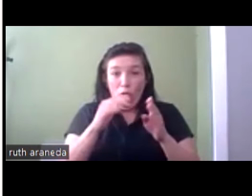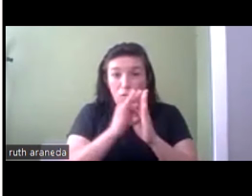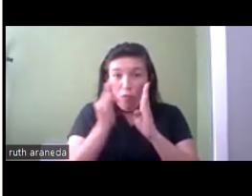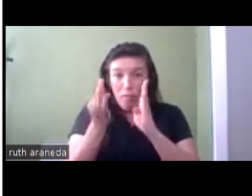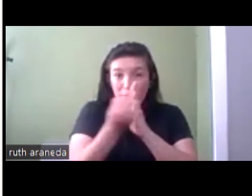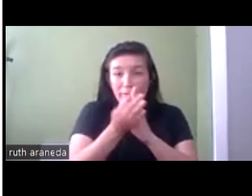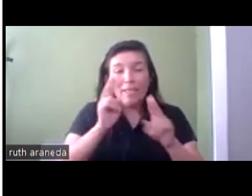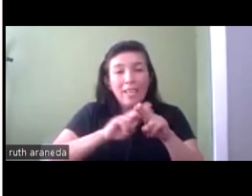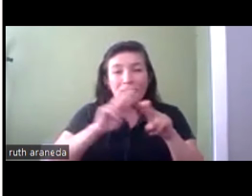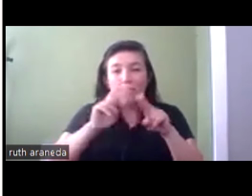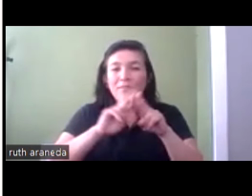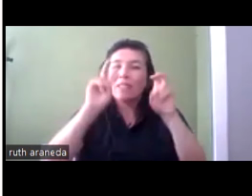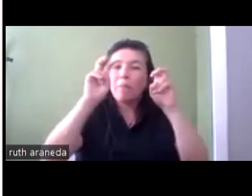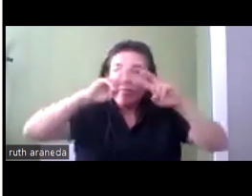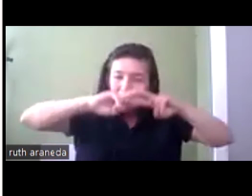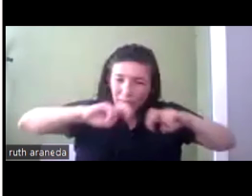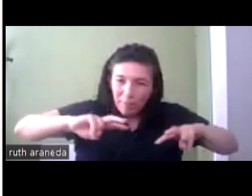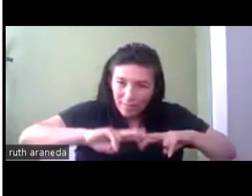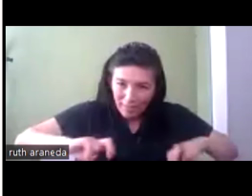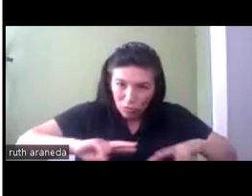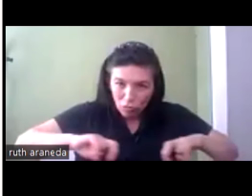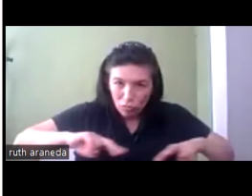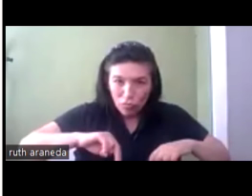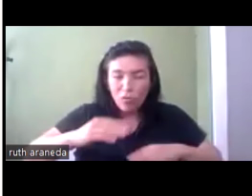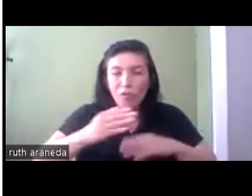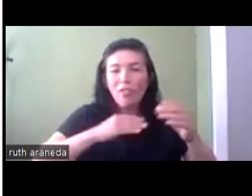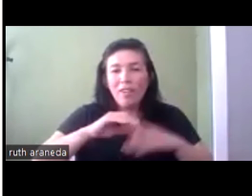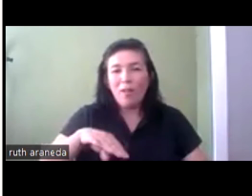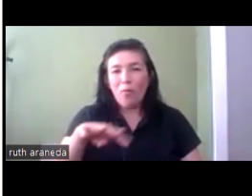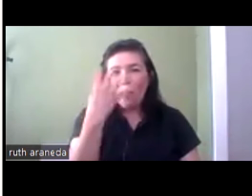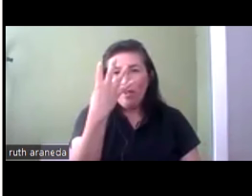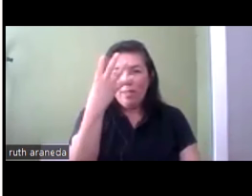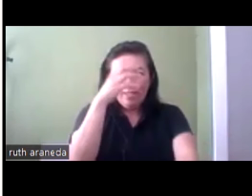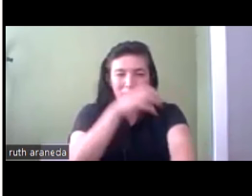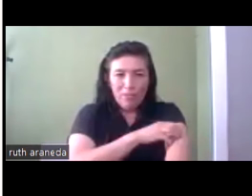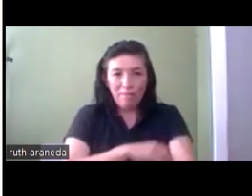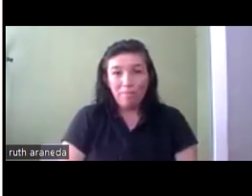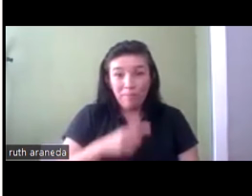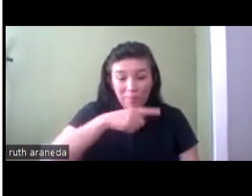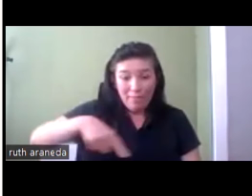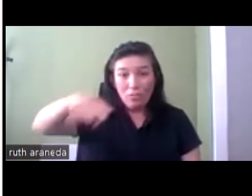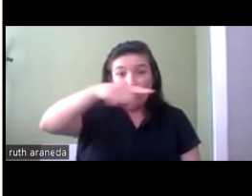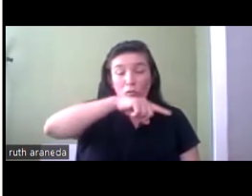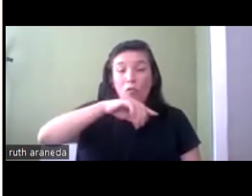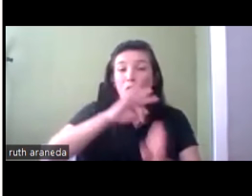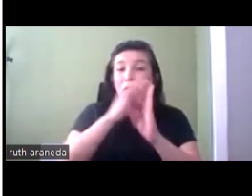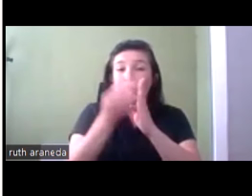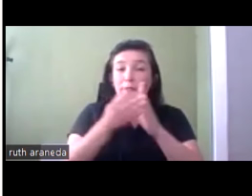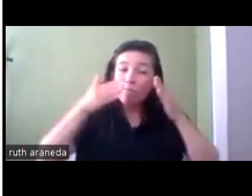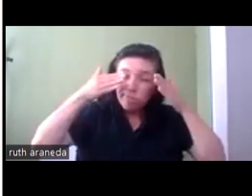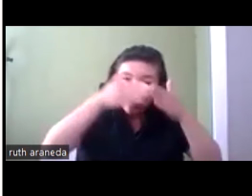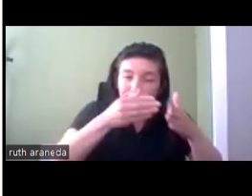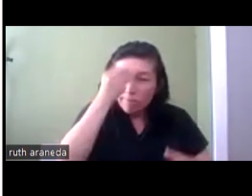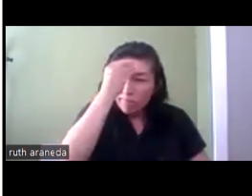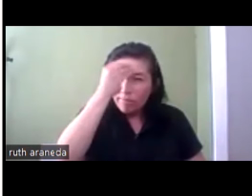nivel investigativo dentro de la región. Nosotros como fundación nos hemos centrado en